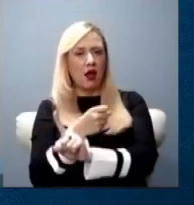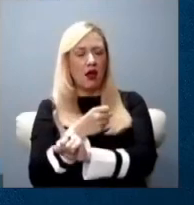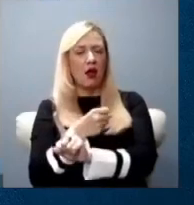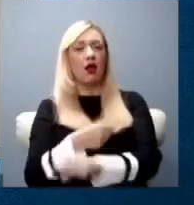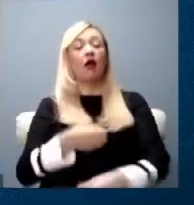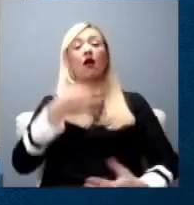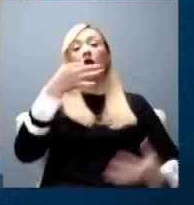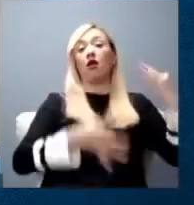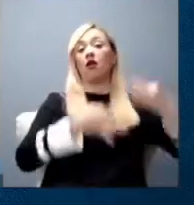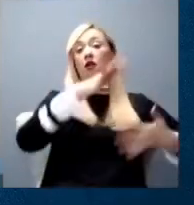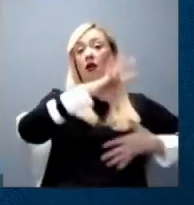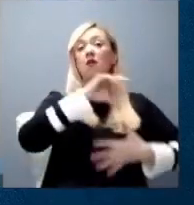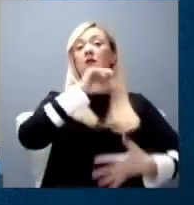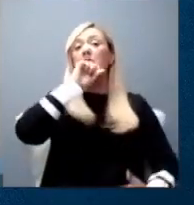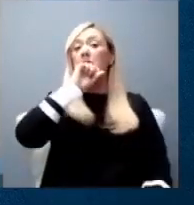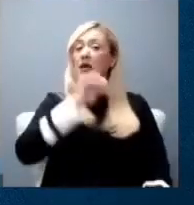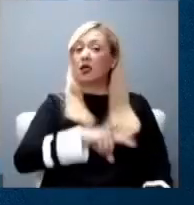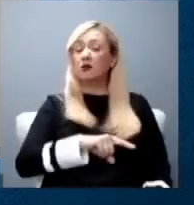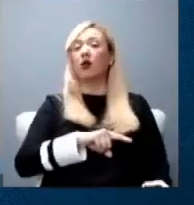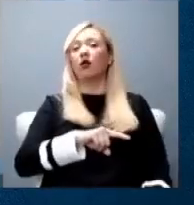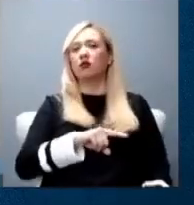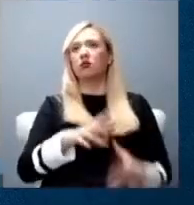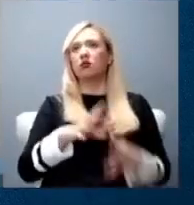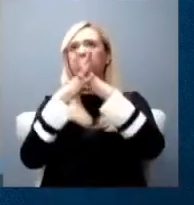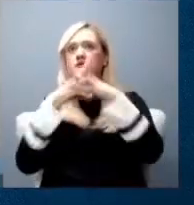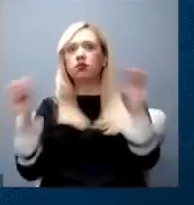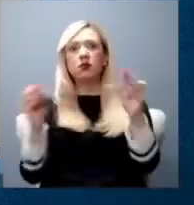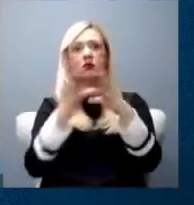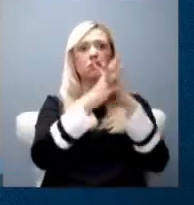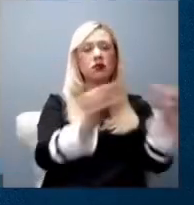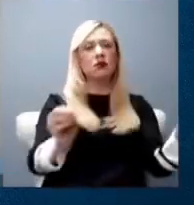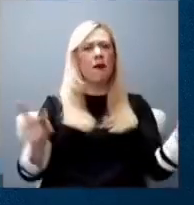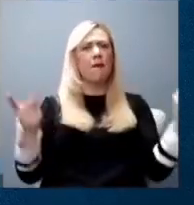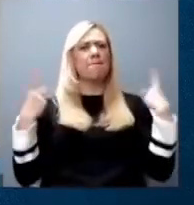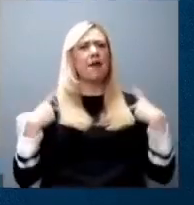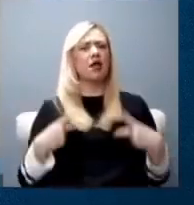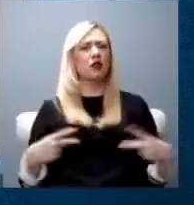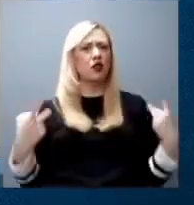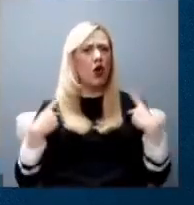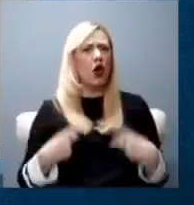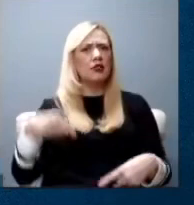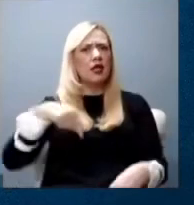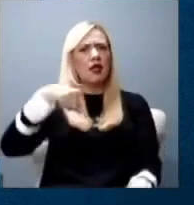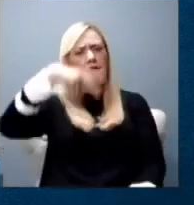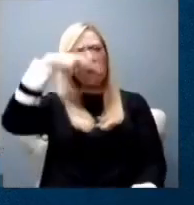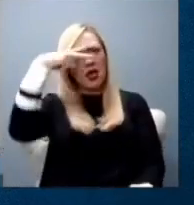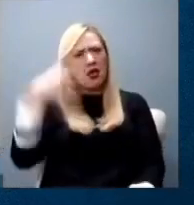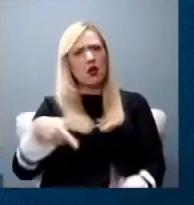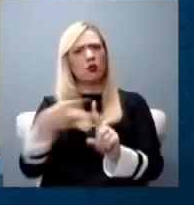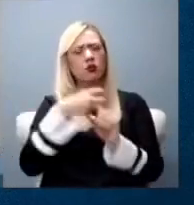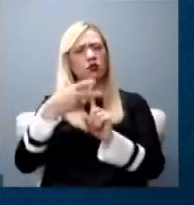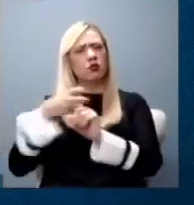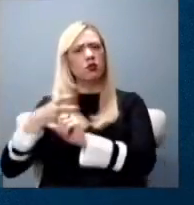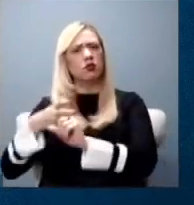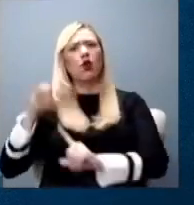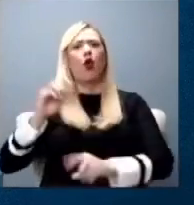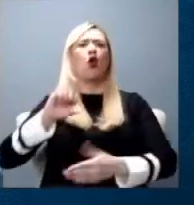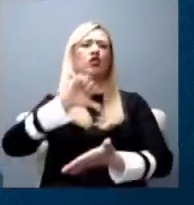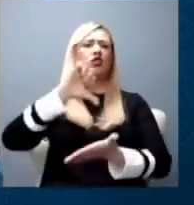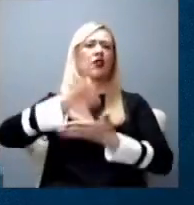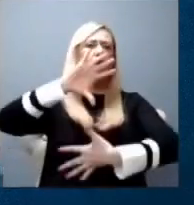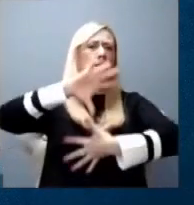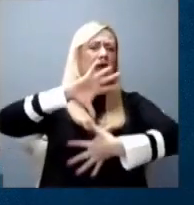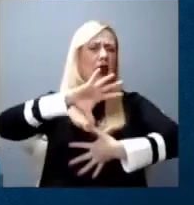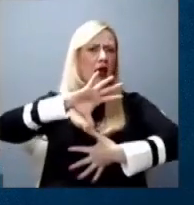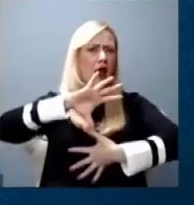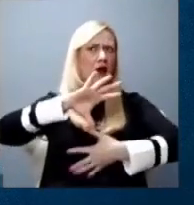se ha pronunciado sobre situaciones de desaparición de personas en México o en otros países de Centroamérica. Es decir, ahí